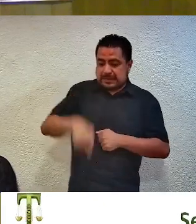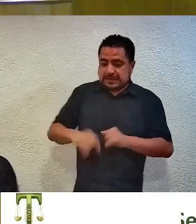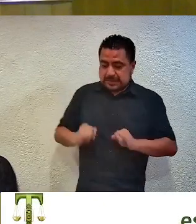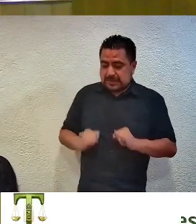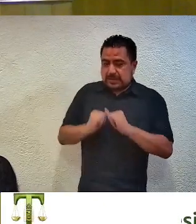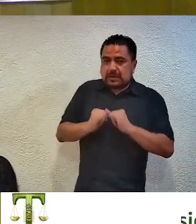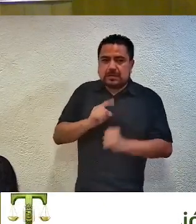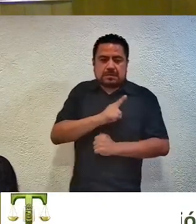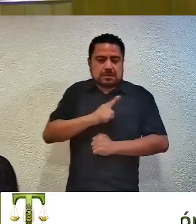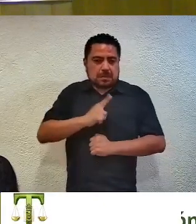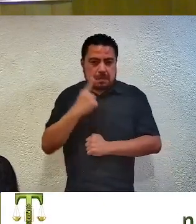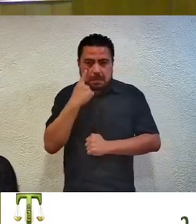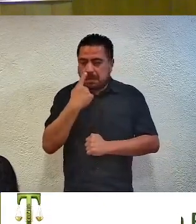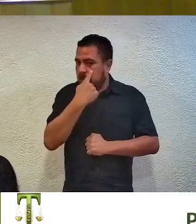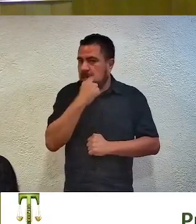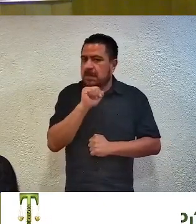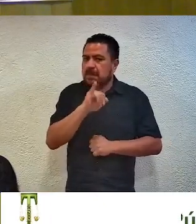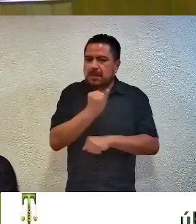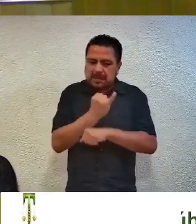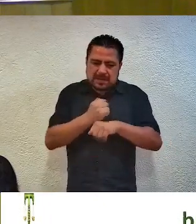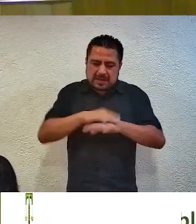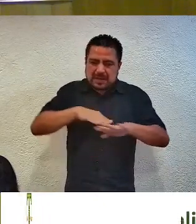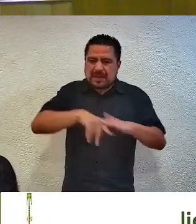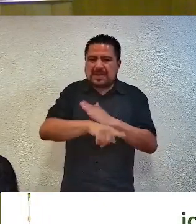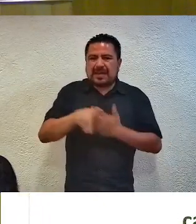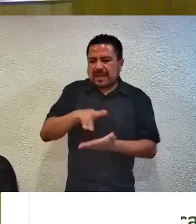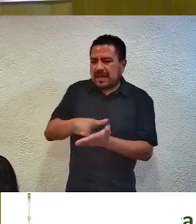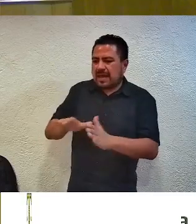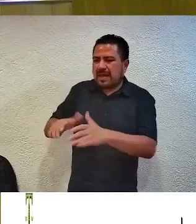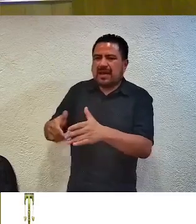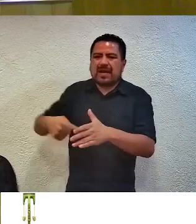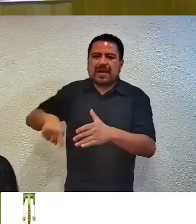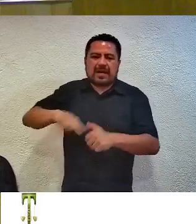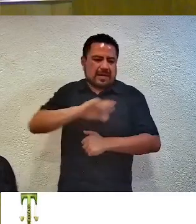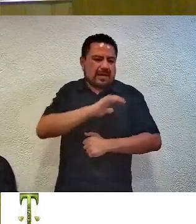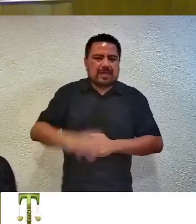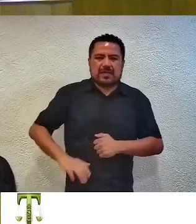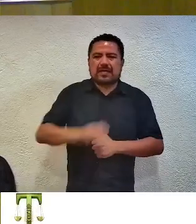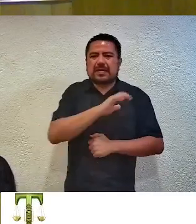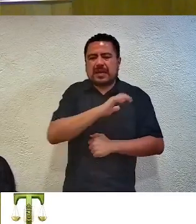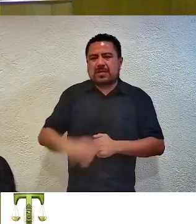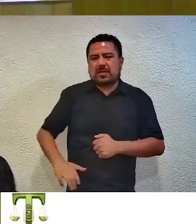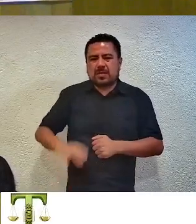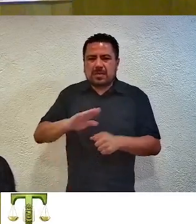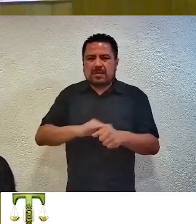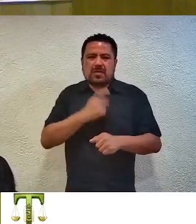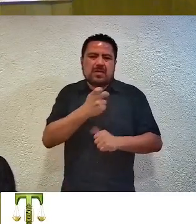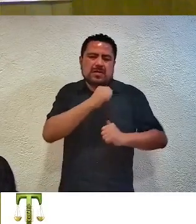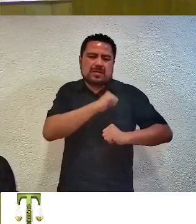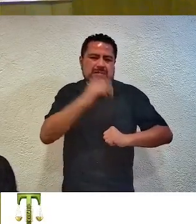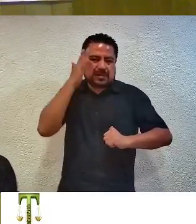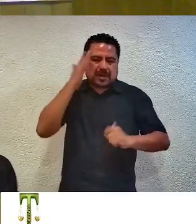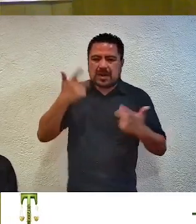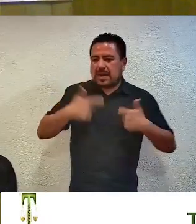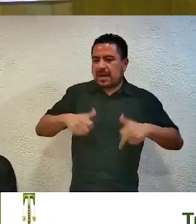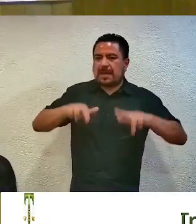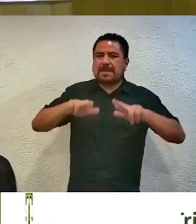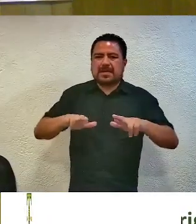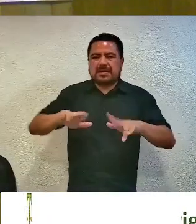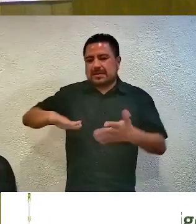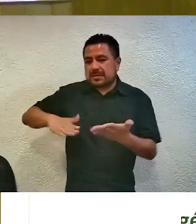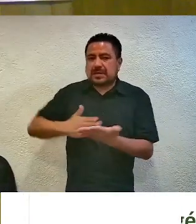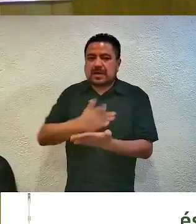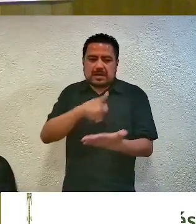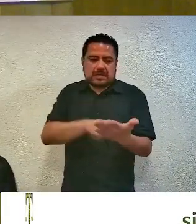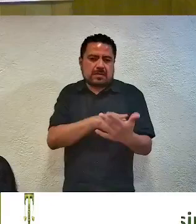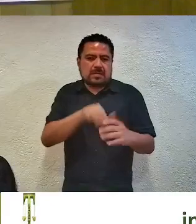considera viable que el análisis sobre las acciones afirmativas en la postulación de candidaturas por el principio de representación proporcional se haga